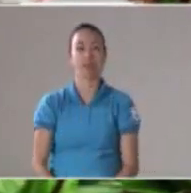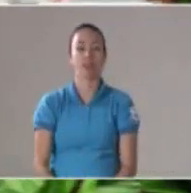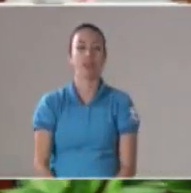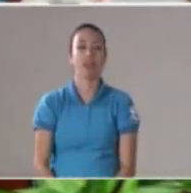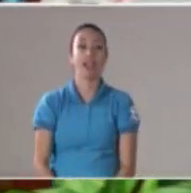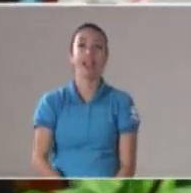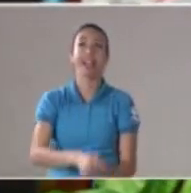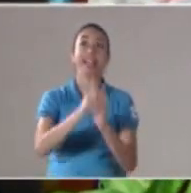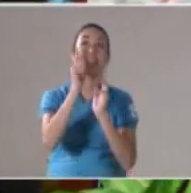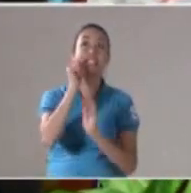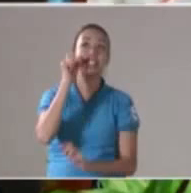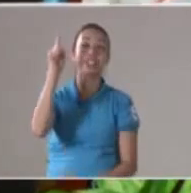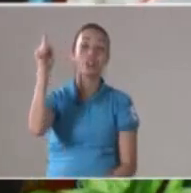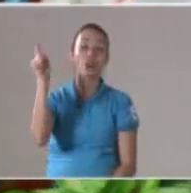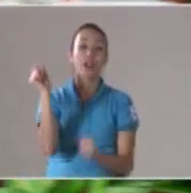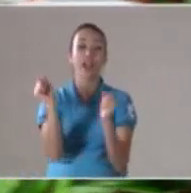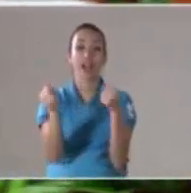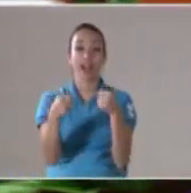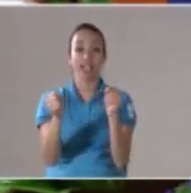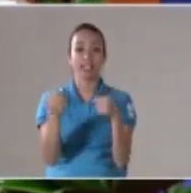El Señor hace cosas